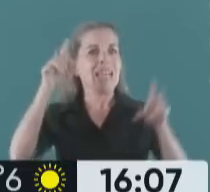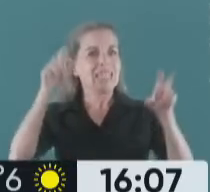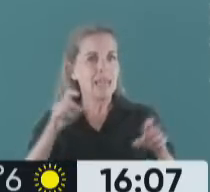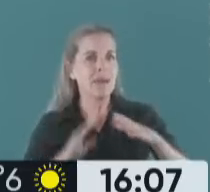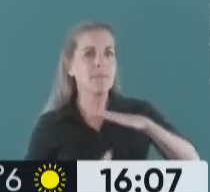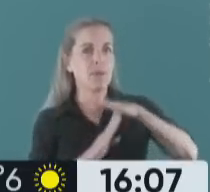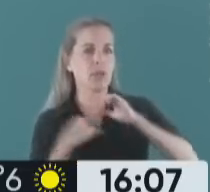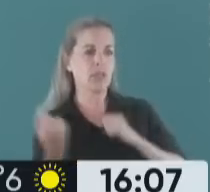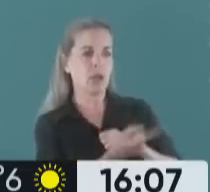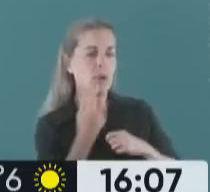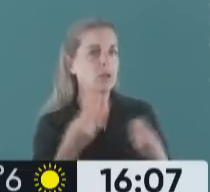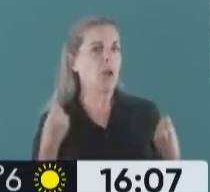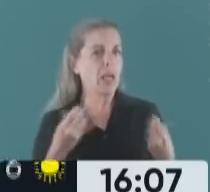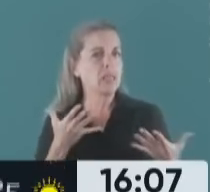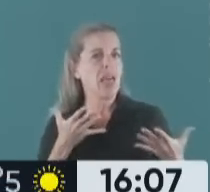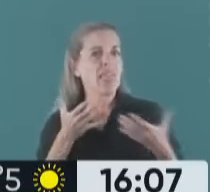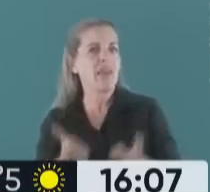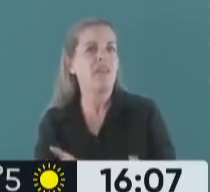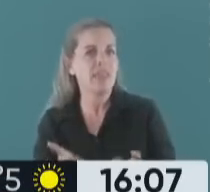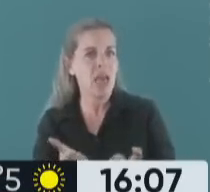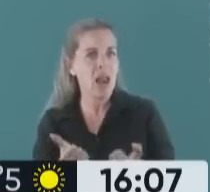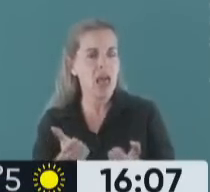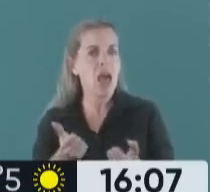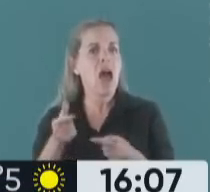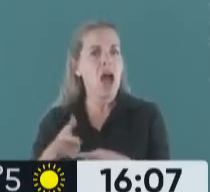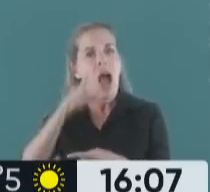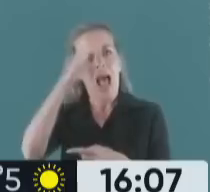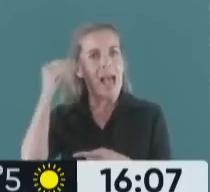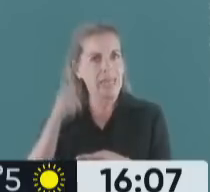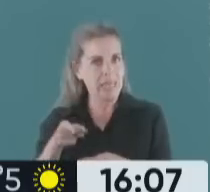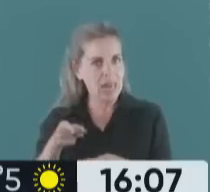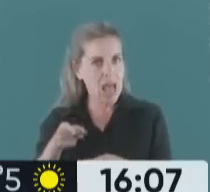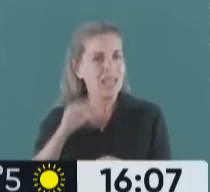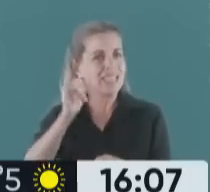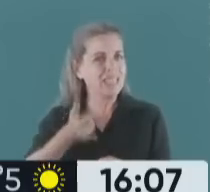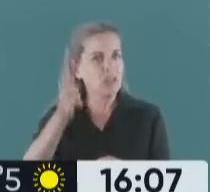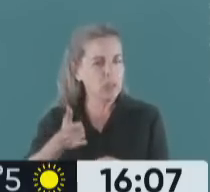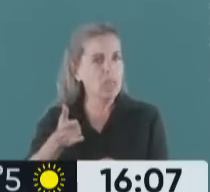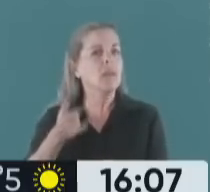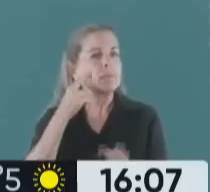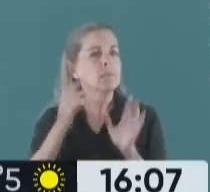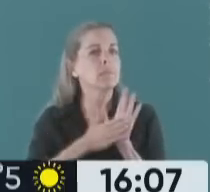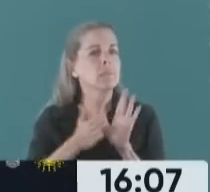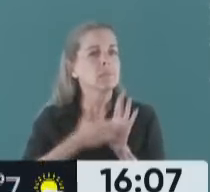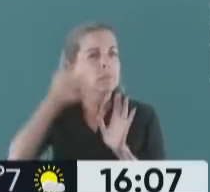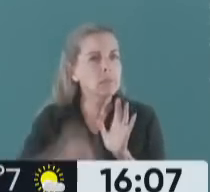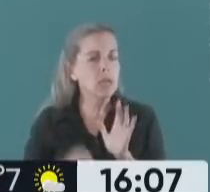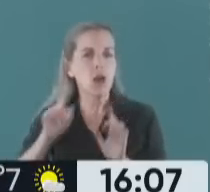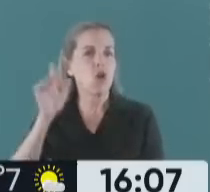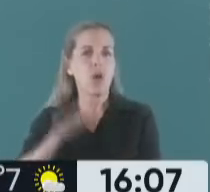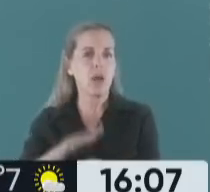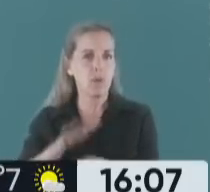ser defender, en el caso de la vicepresidencia, su inocencia y la búsqueda de que quede demostrada y clara su